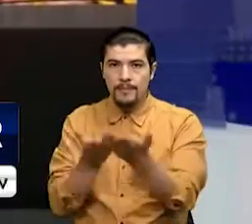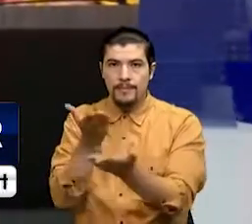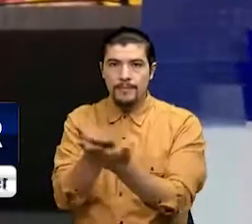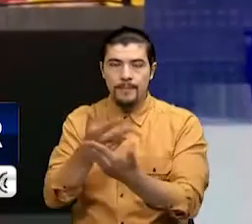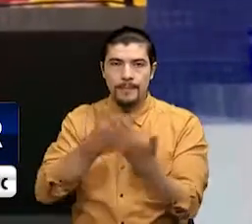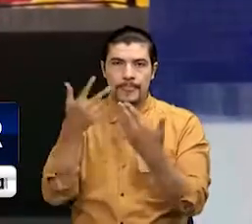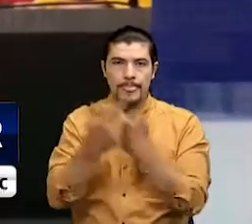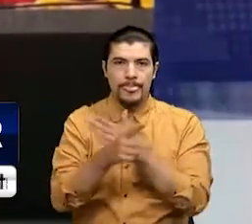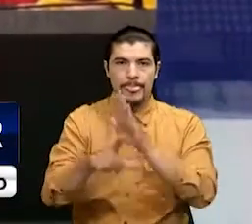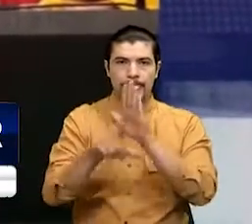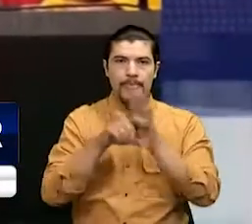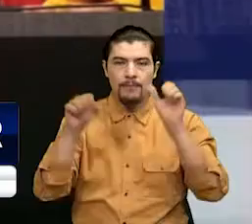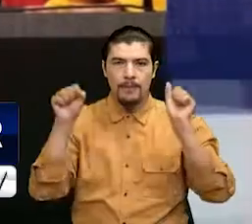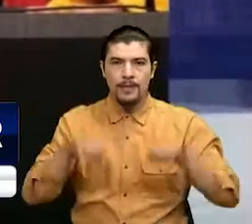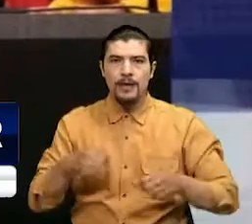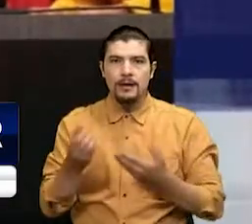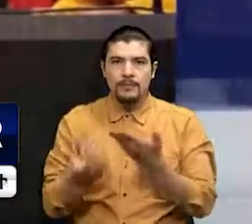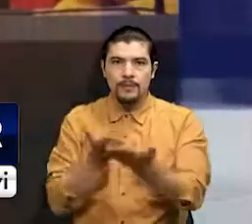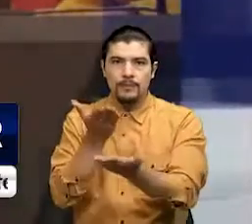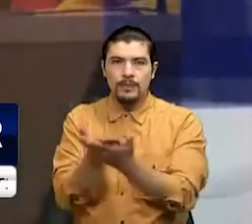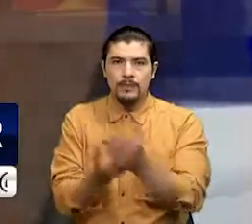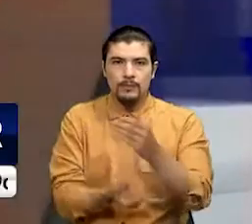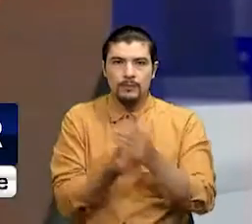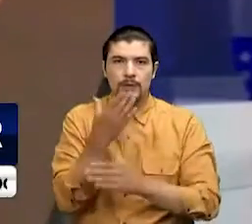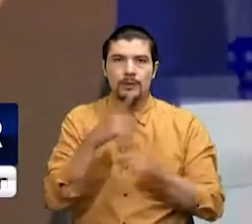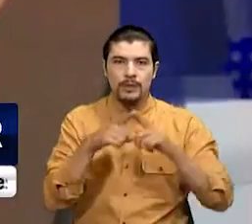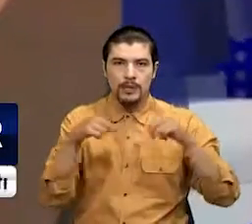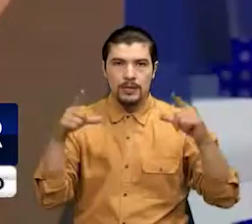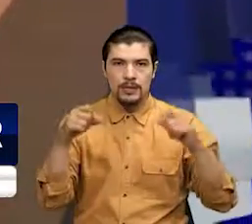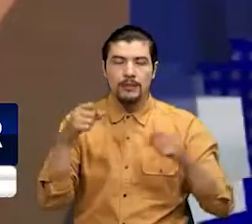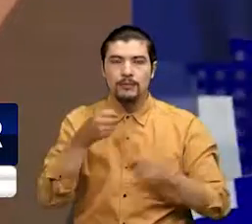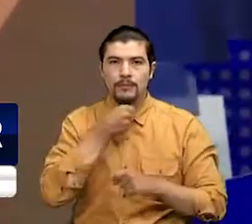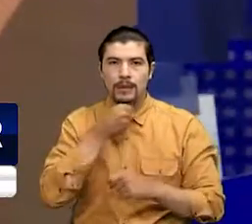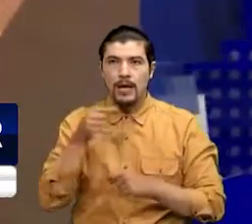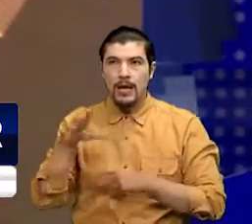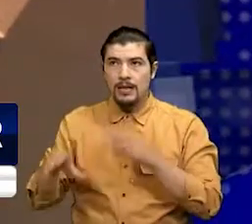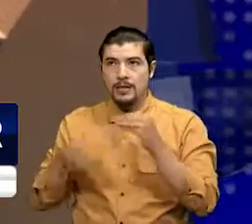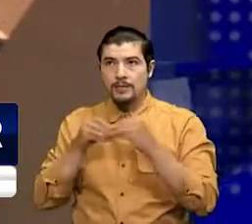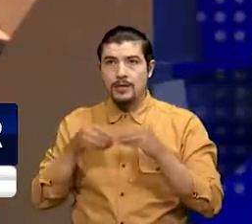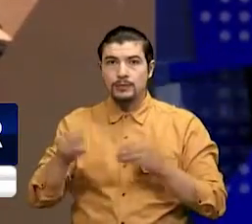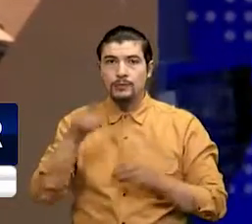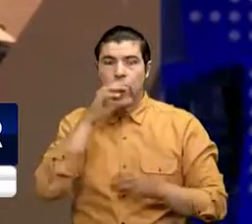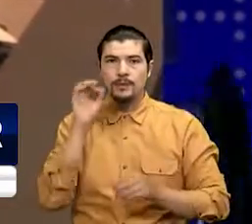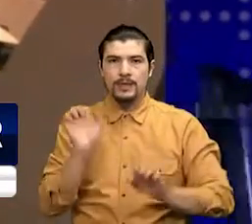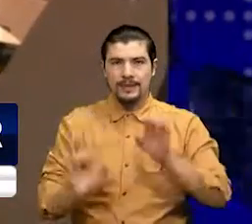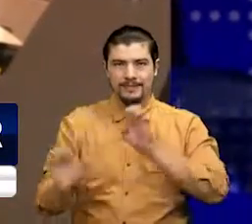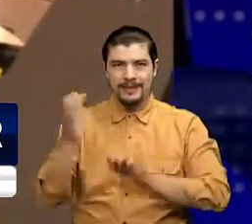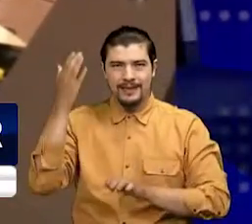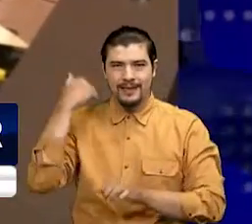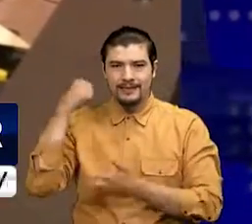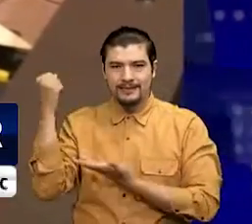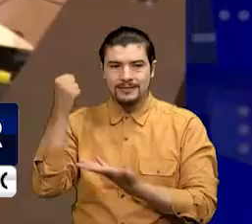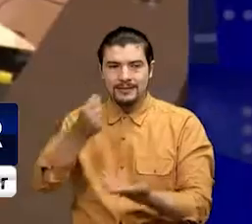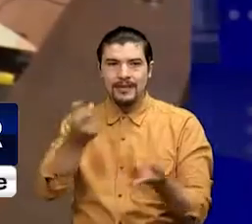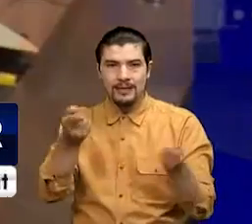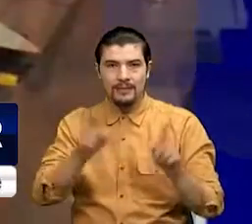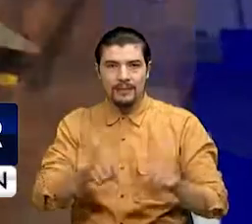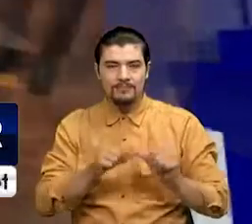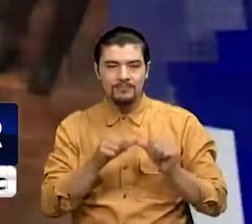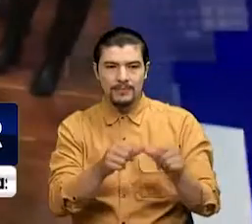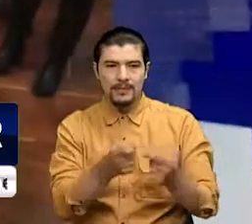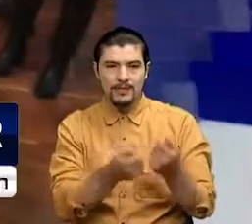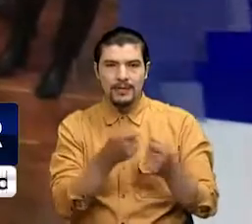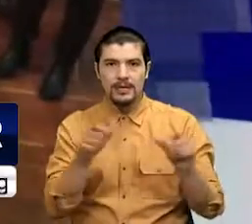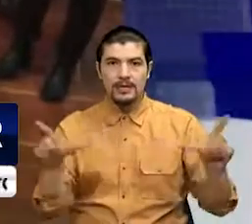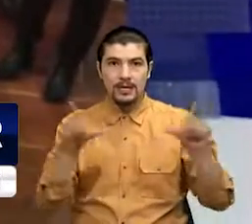revivir la tarjeta profesional de periodistas además defendió el financiamiento y la estabilidad de la televisión